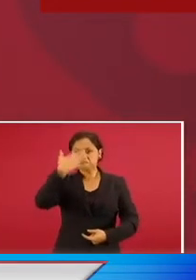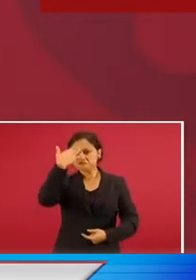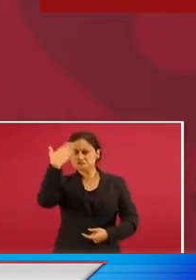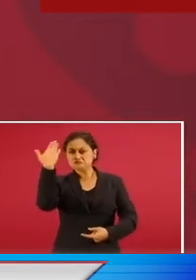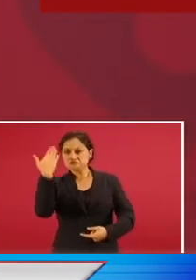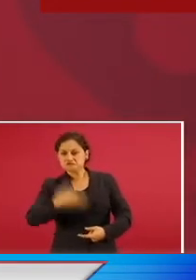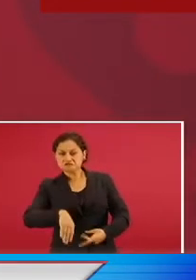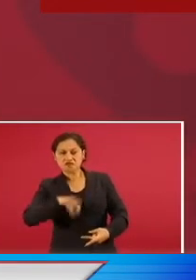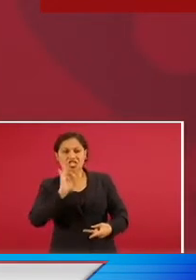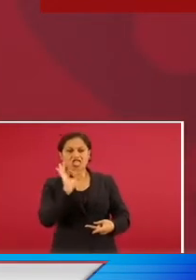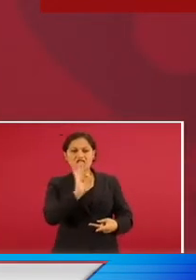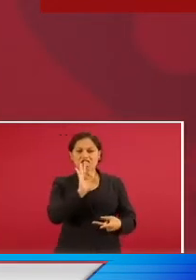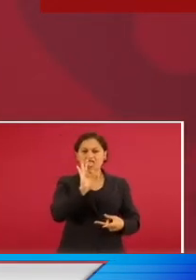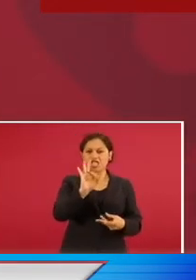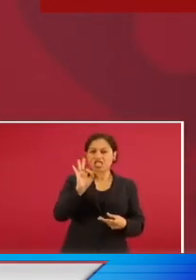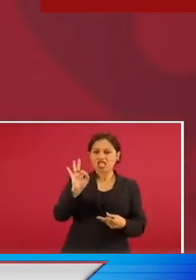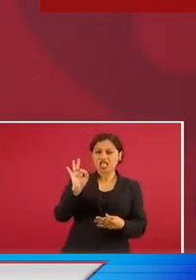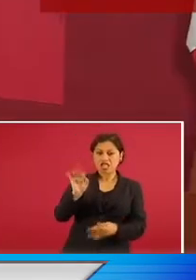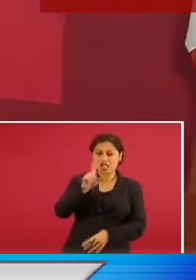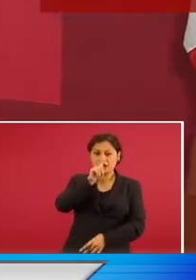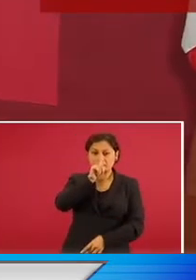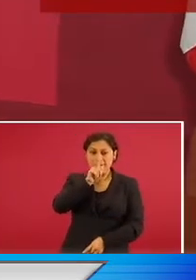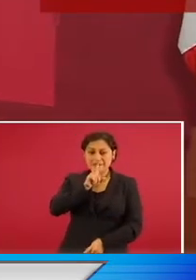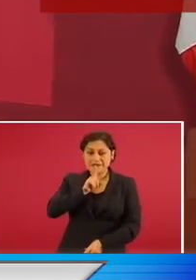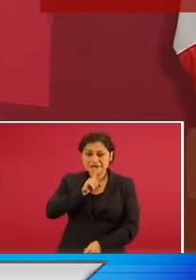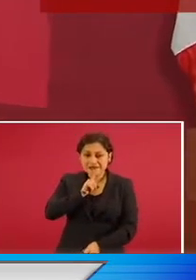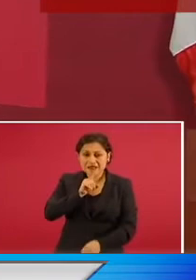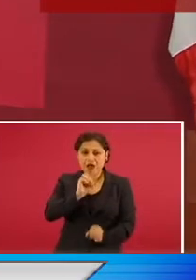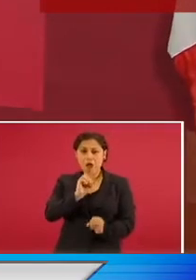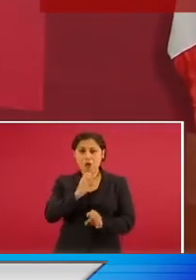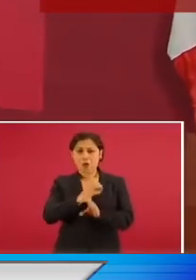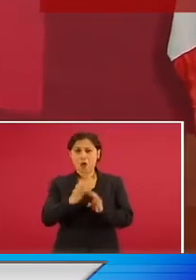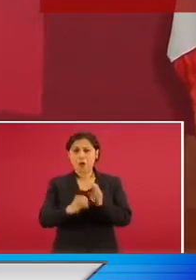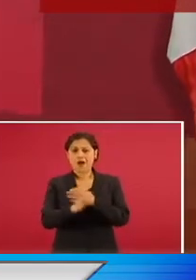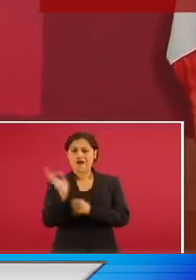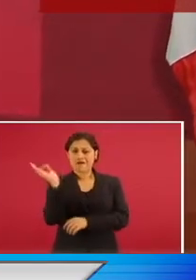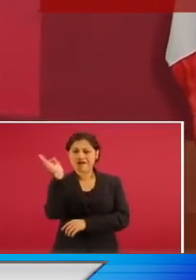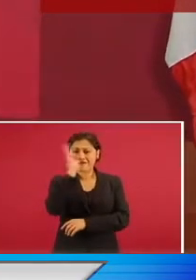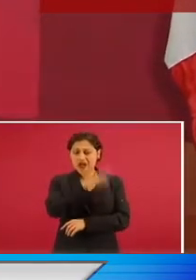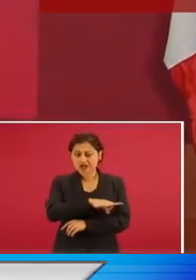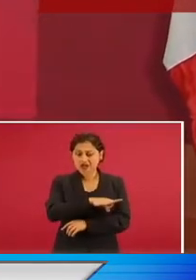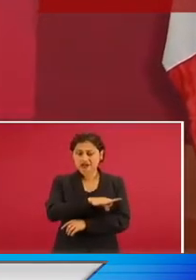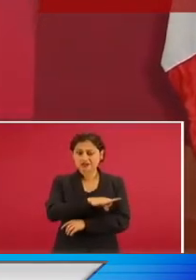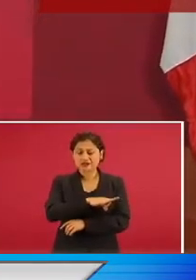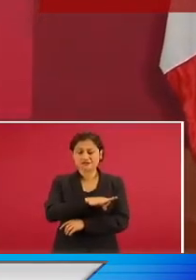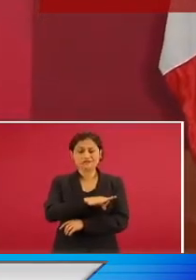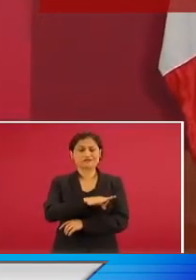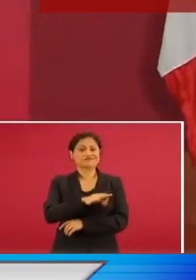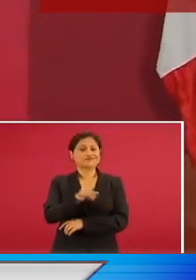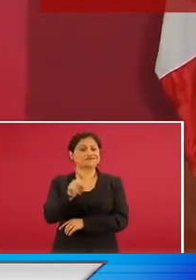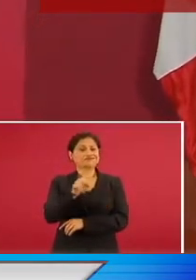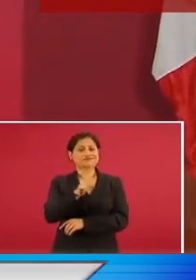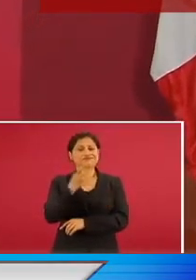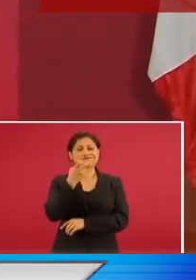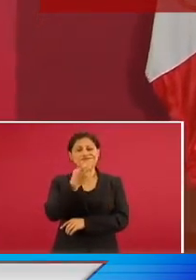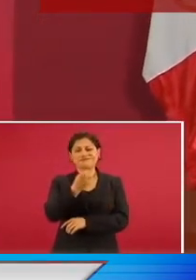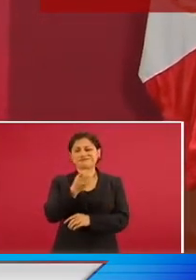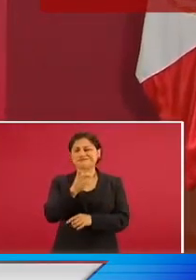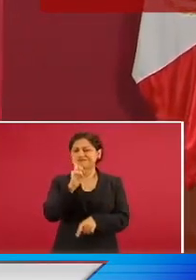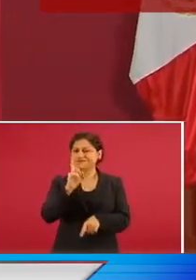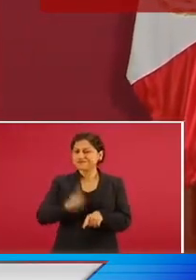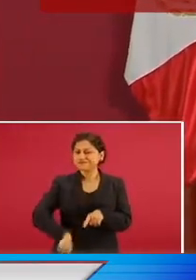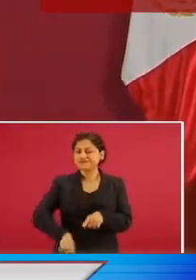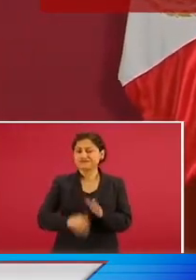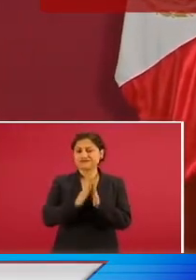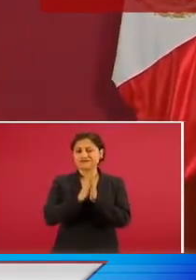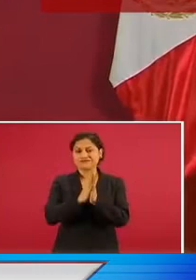considera también que sobre este tema es necesario llegar a un acuerdo, evitando el deterioro de los derechos de los trabajadores. Ya hay un avance en este tema,